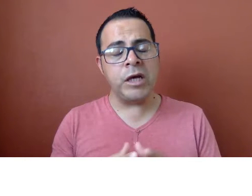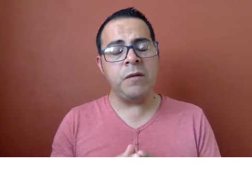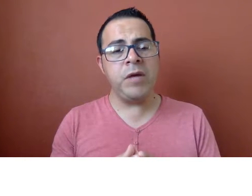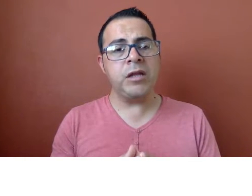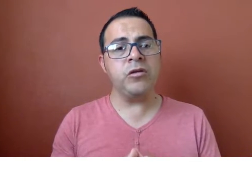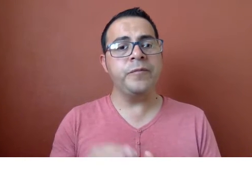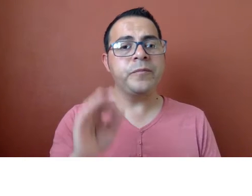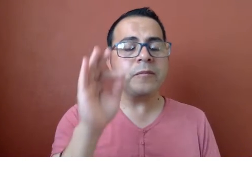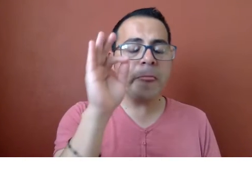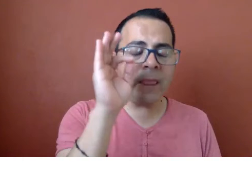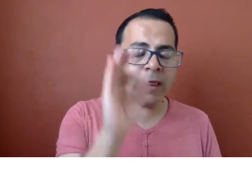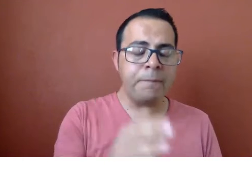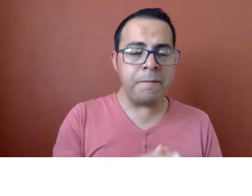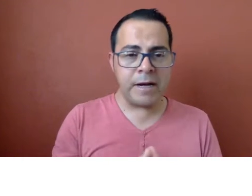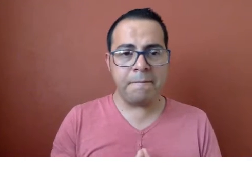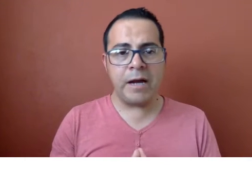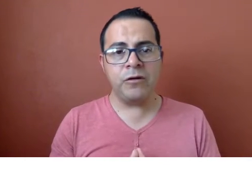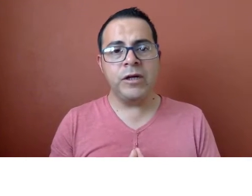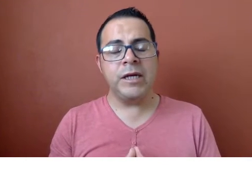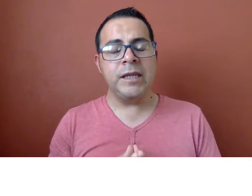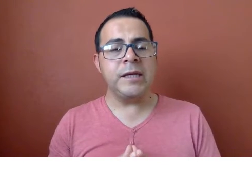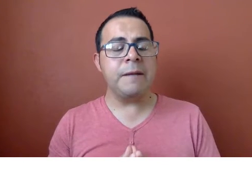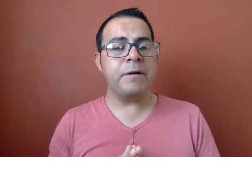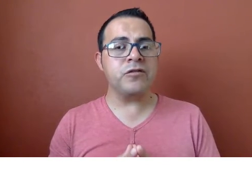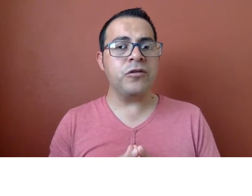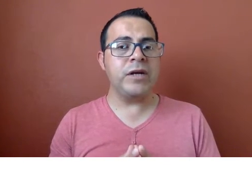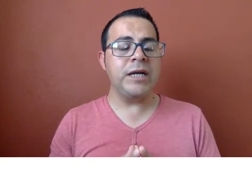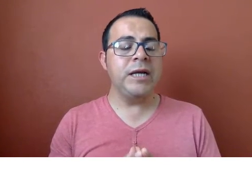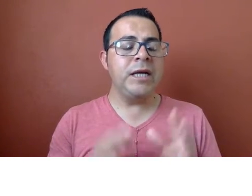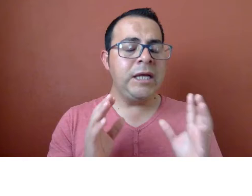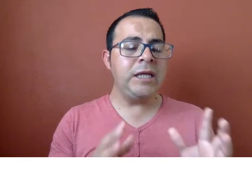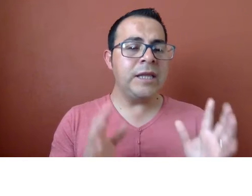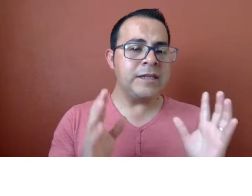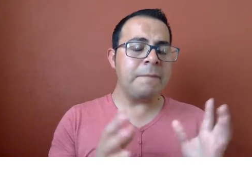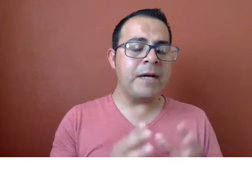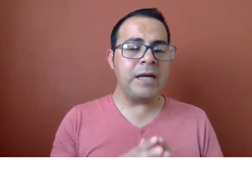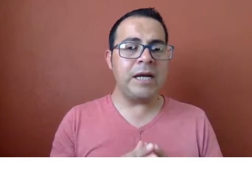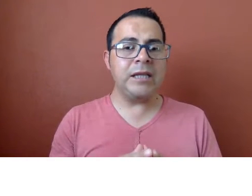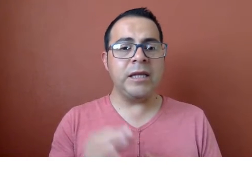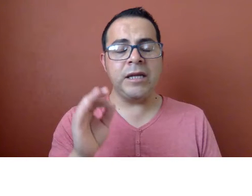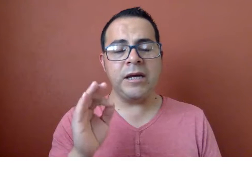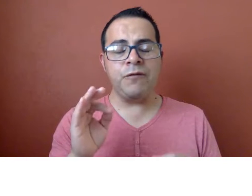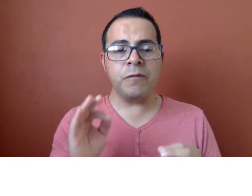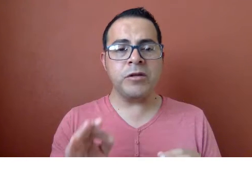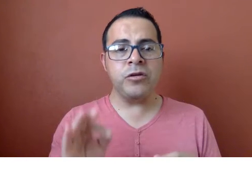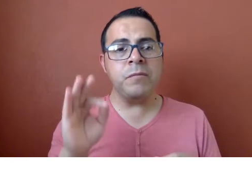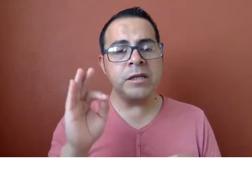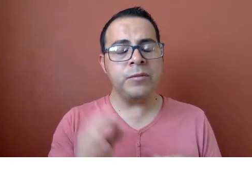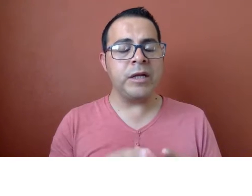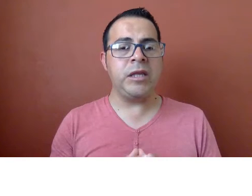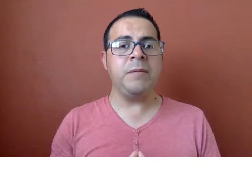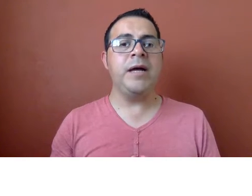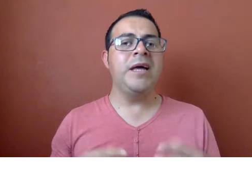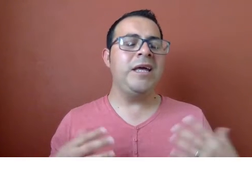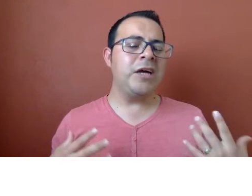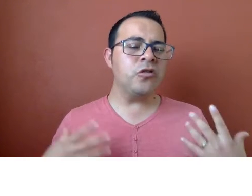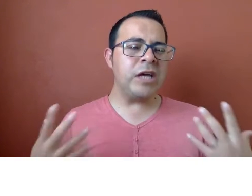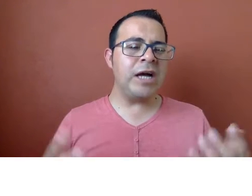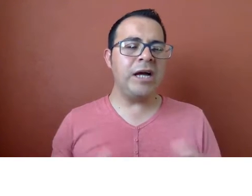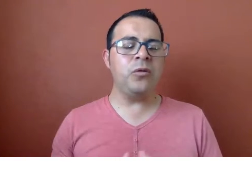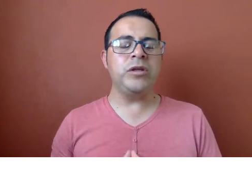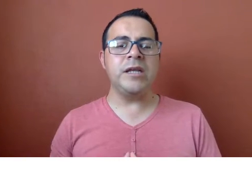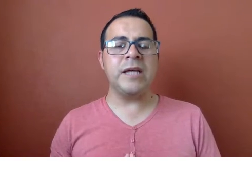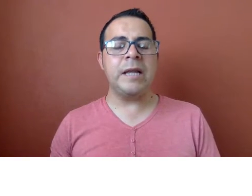que demos seguimiento de primera mano de esta persona y de esta manera tener información más objetiva y